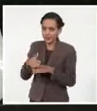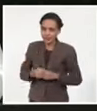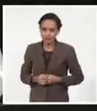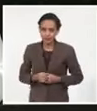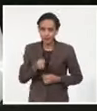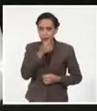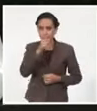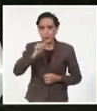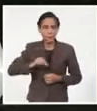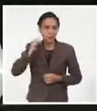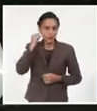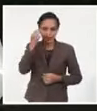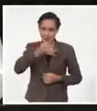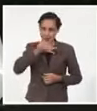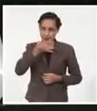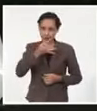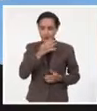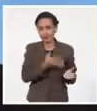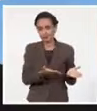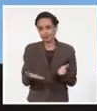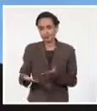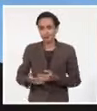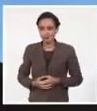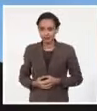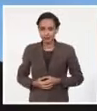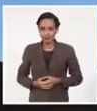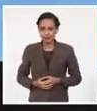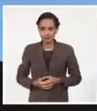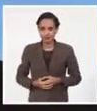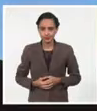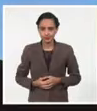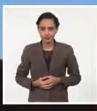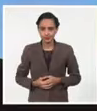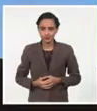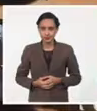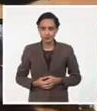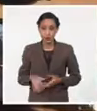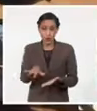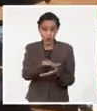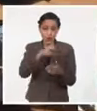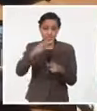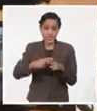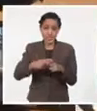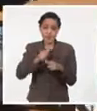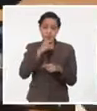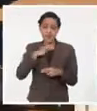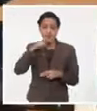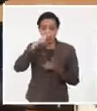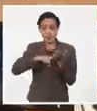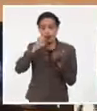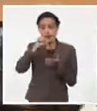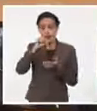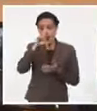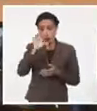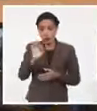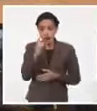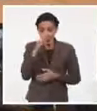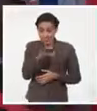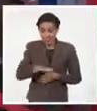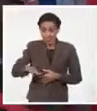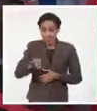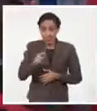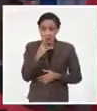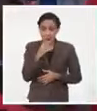López Ochoa nos trae la información. El emblemático despalillo deja entrever las huellas del huracán, cuyos